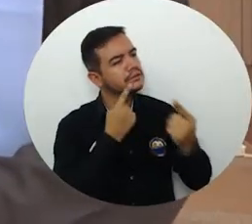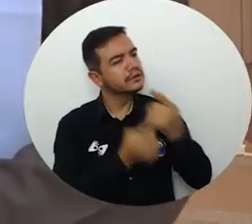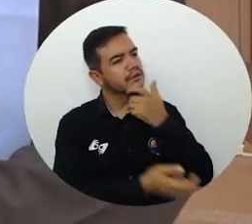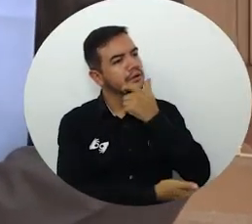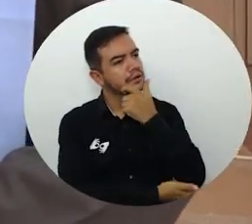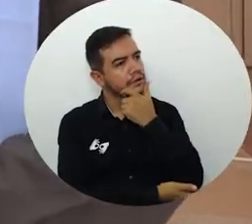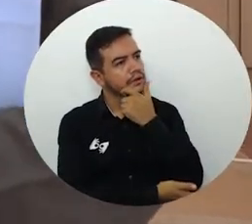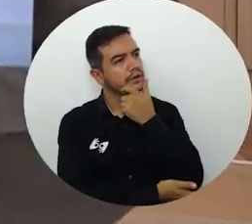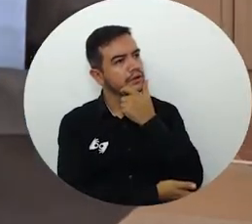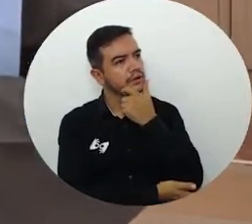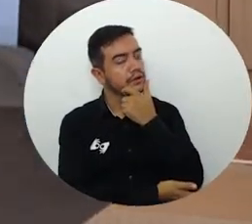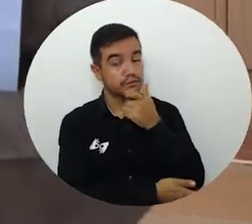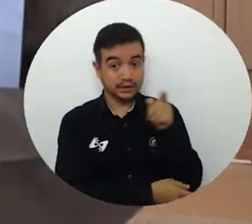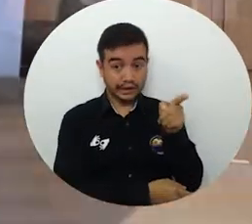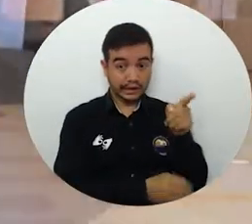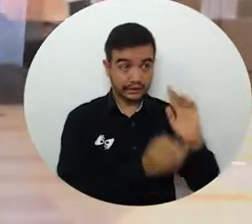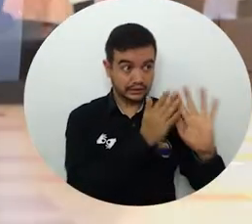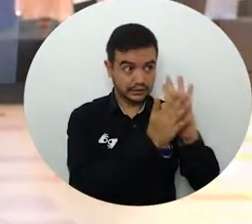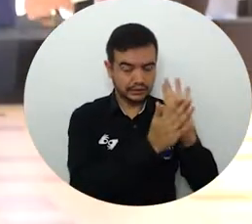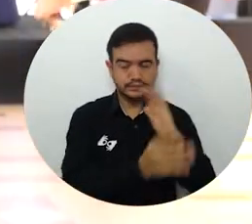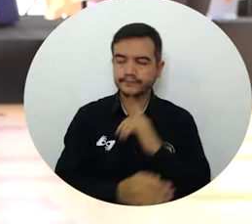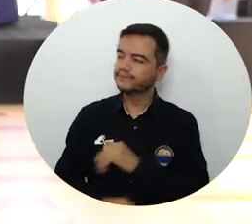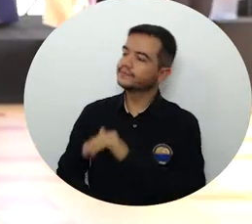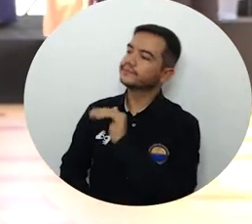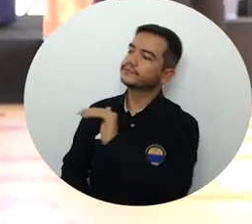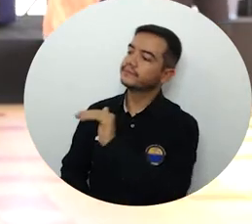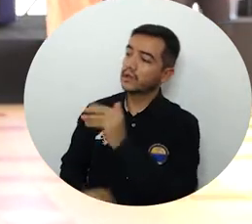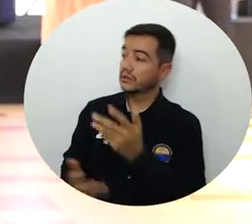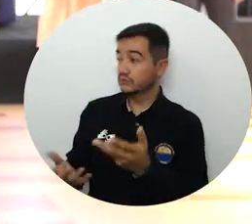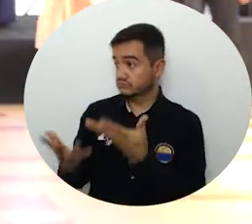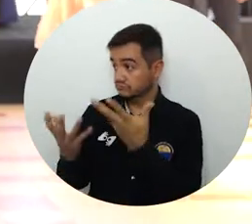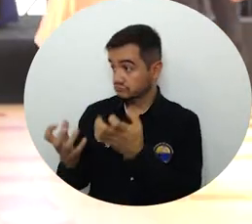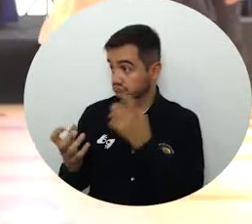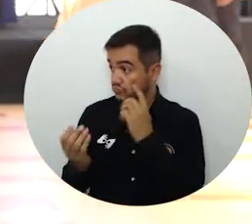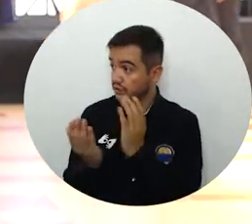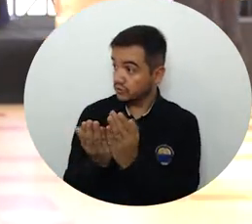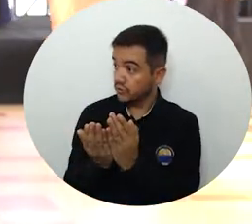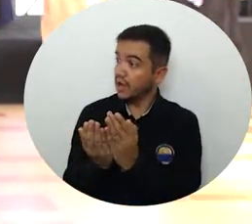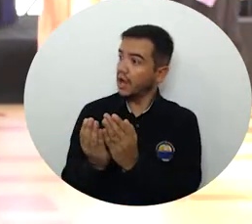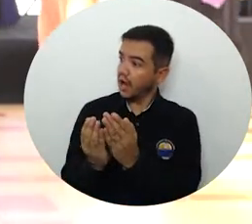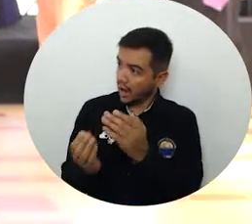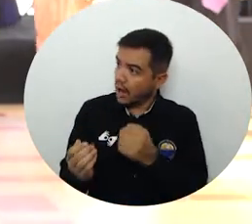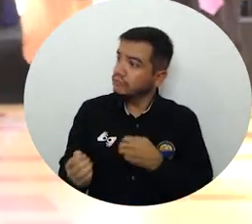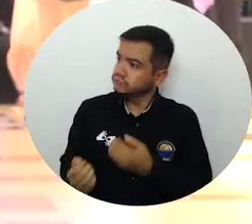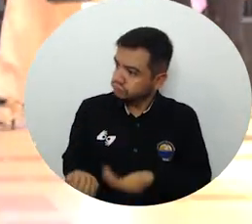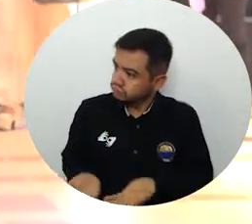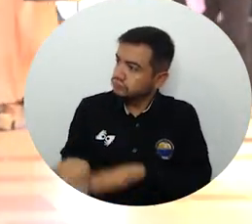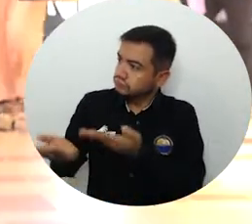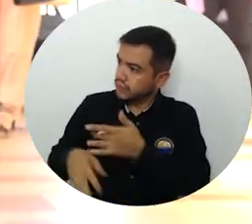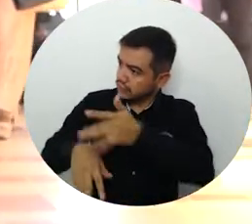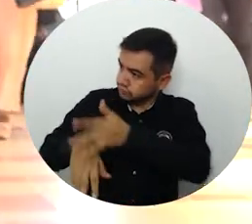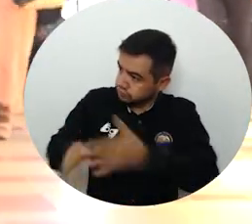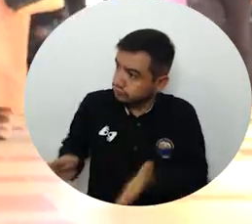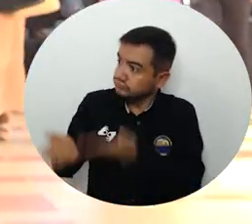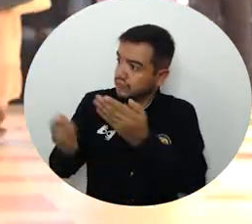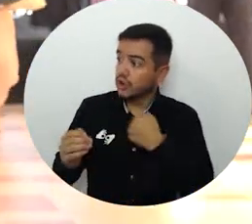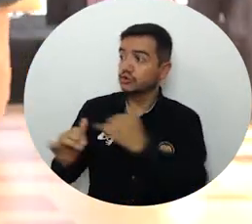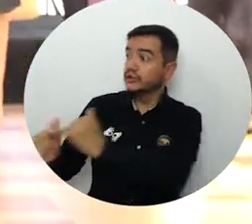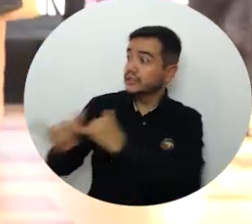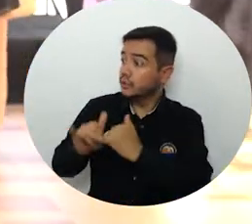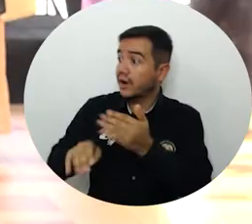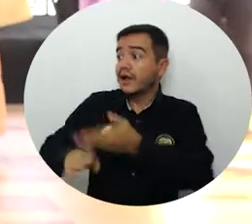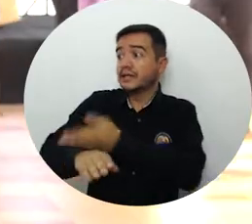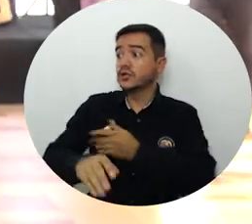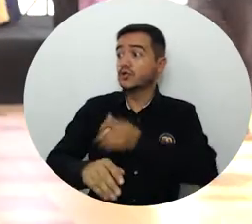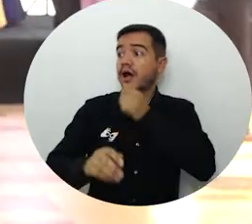de palabras conmigo. Me orientó, me dijo: mijo, venga, si usted quiere estudiar, haga el esfuerzo. Yo también estuve en